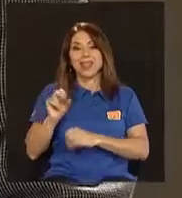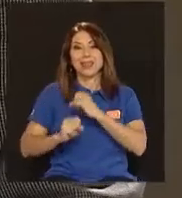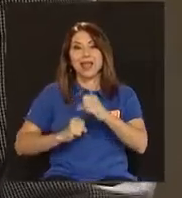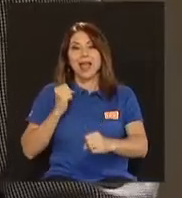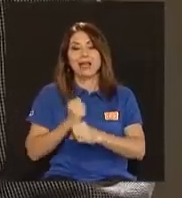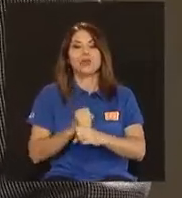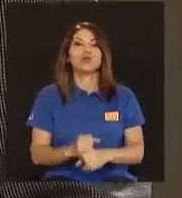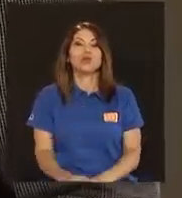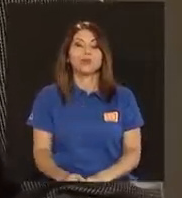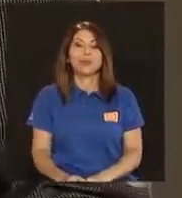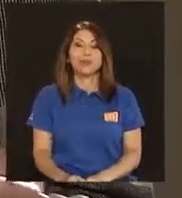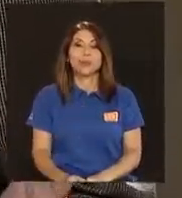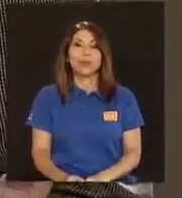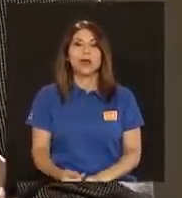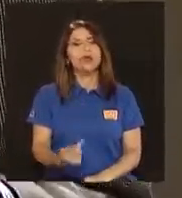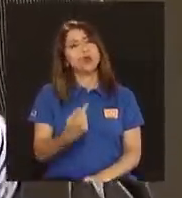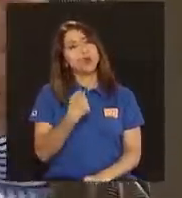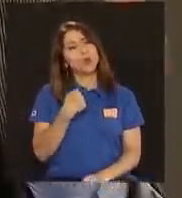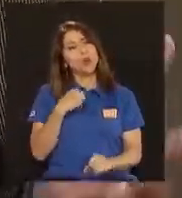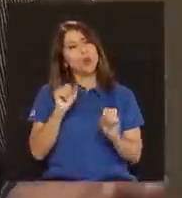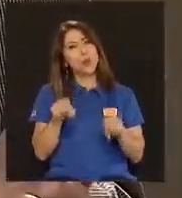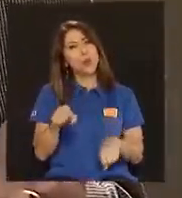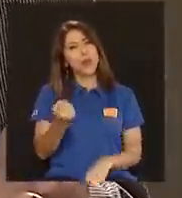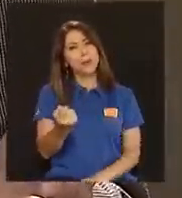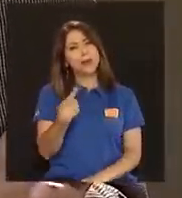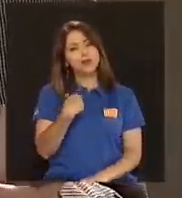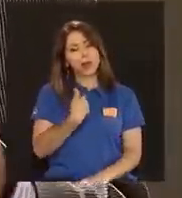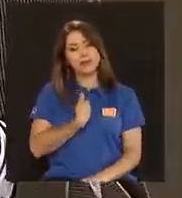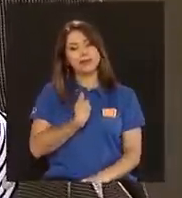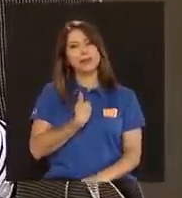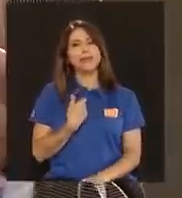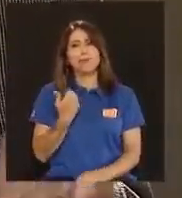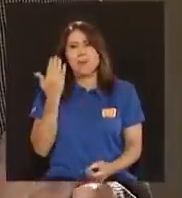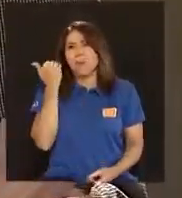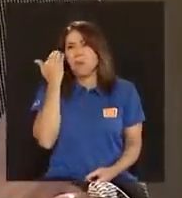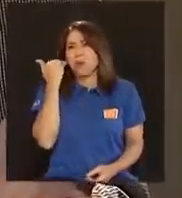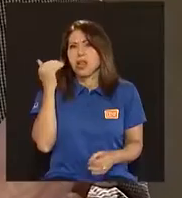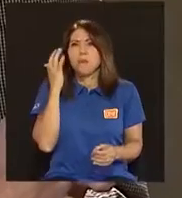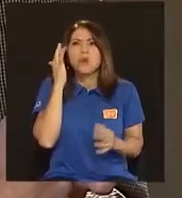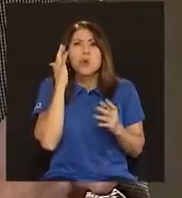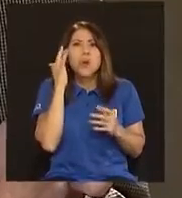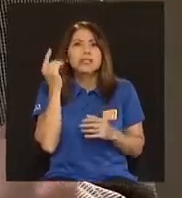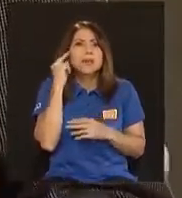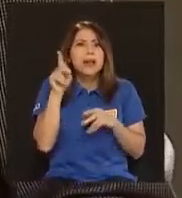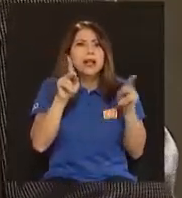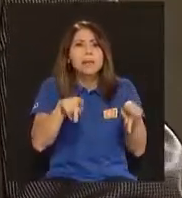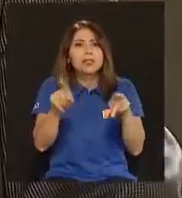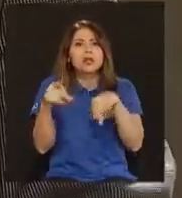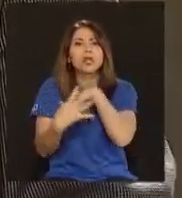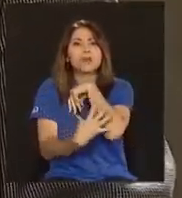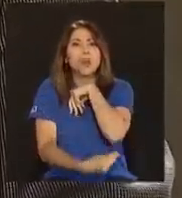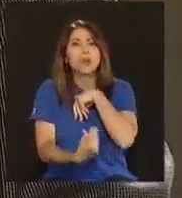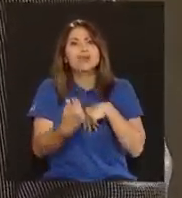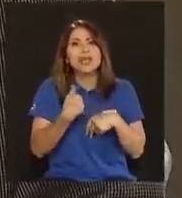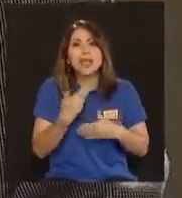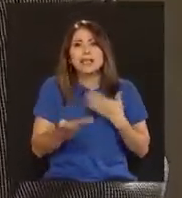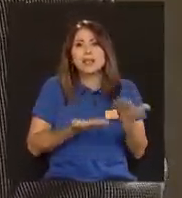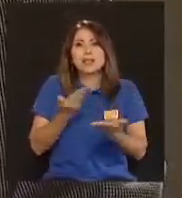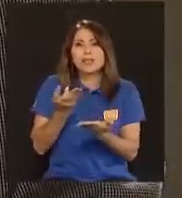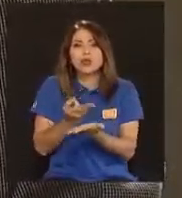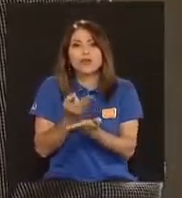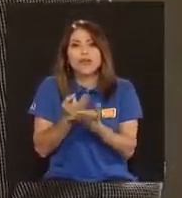que uno podría preguntarse, ¿y por qué preocuparse por que los pobres tengan servicios financieros? Y es que en realidad ha